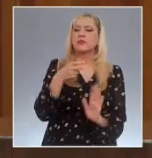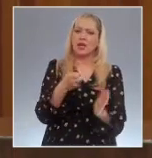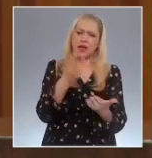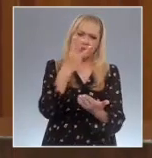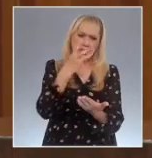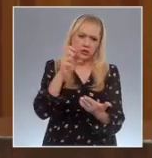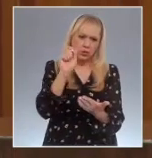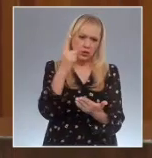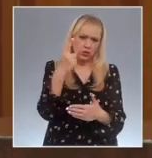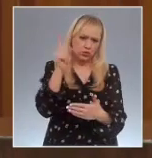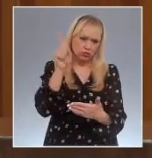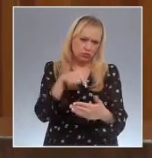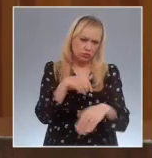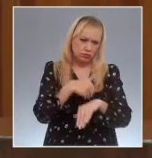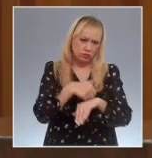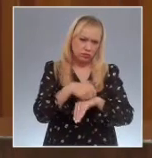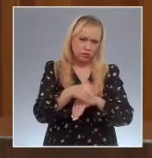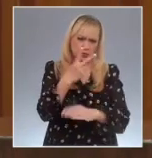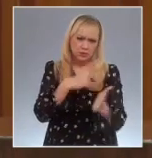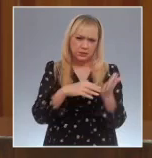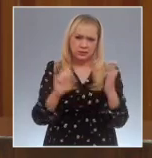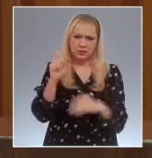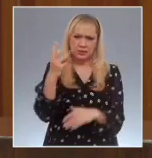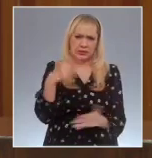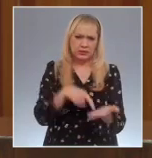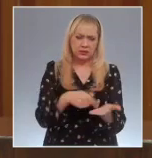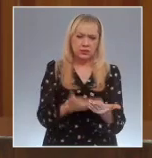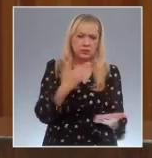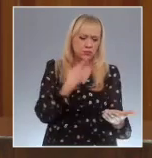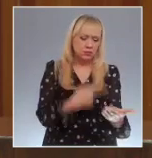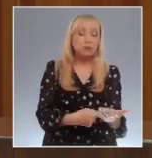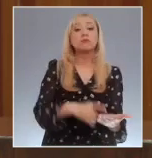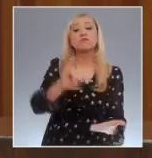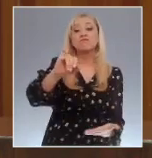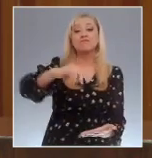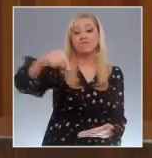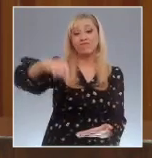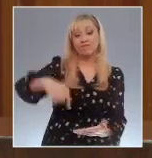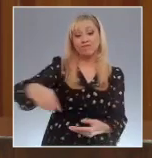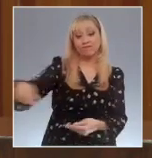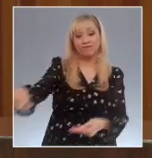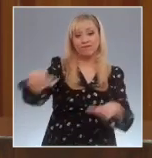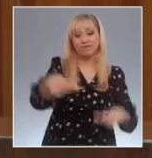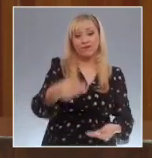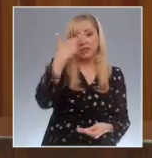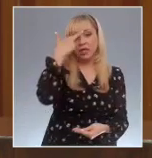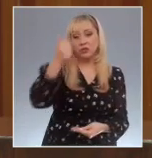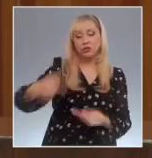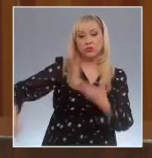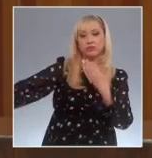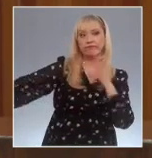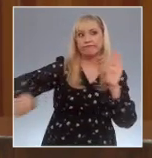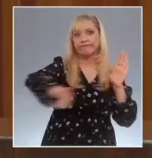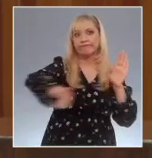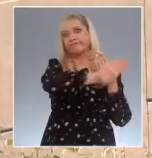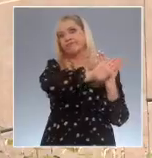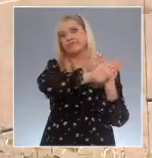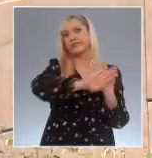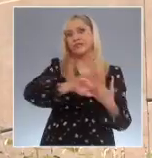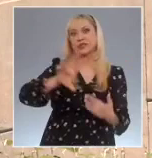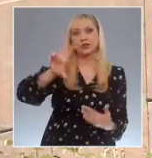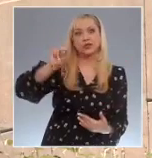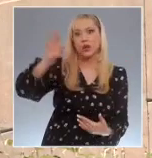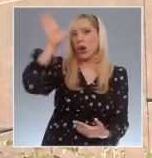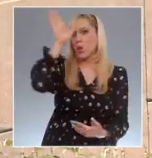Primero, esta sala superior es competente para conocer y resolver la controversia planteada. Segundo, se confirma el acuerdo impugnado.